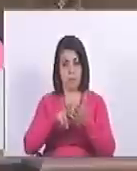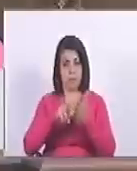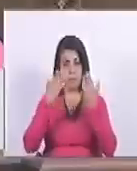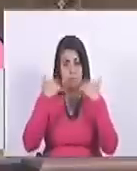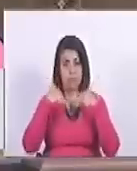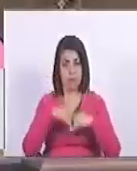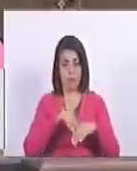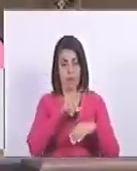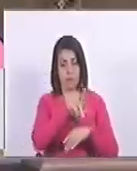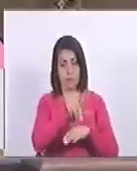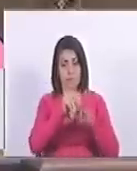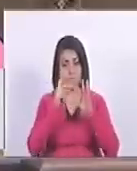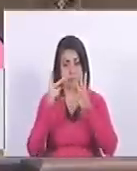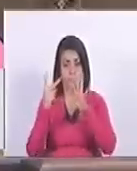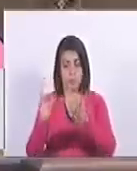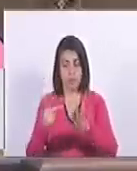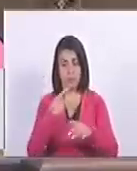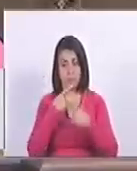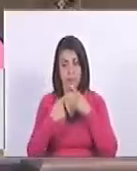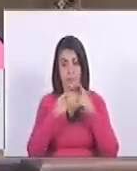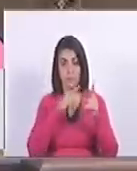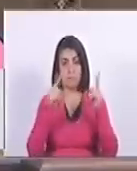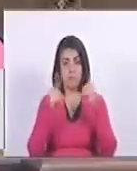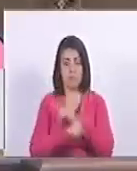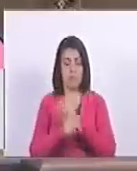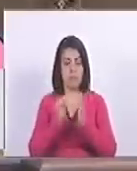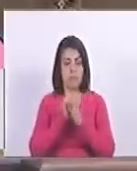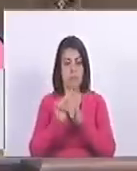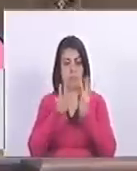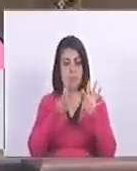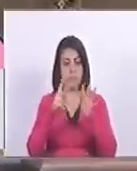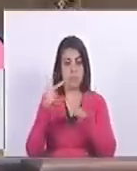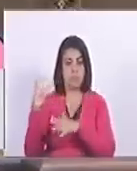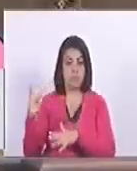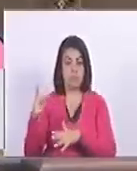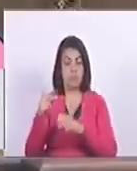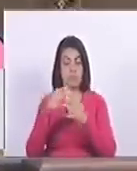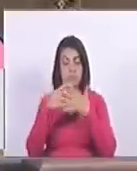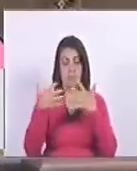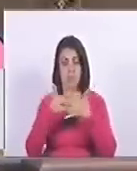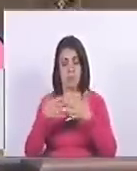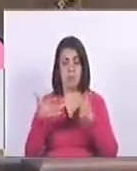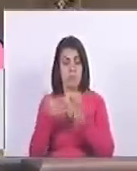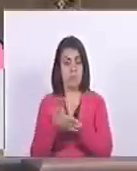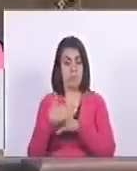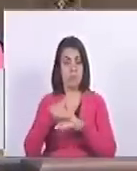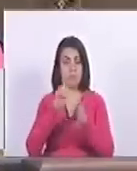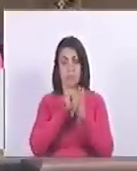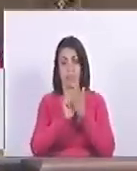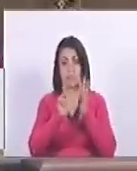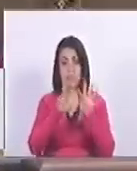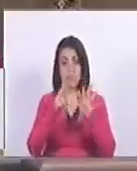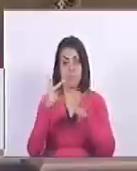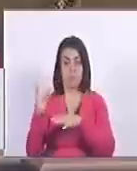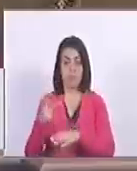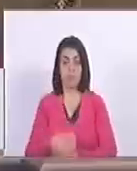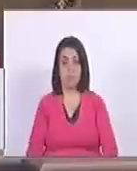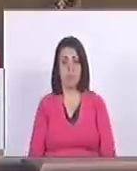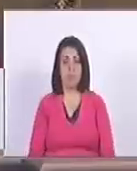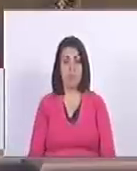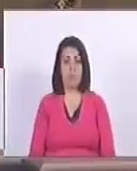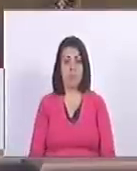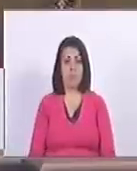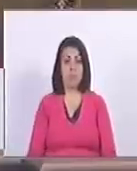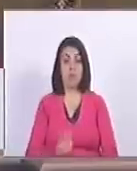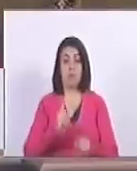Siguiente. 37. Se propone modificar el artículo 17, el cual queda redactado en los siguientes términos. Artículo 17. En